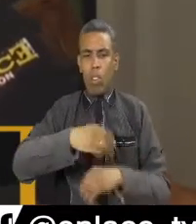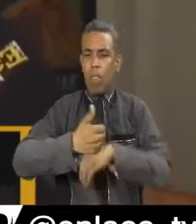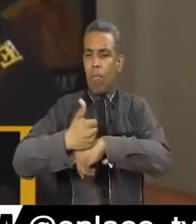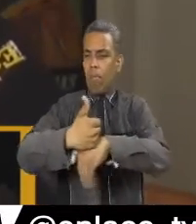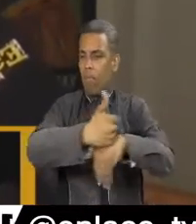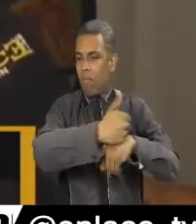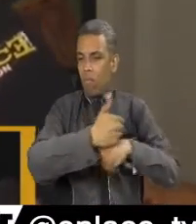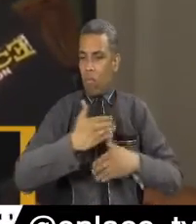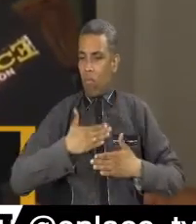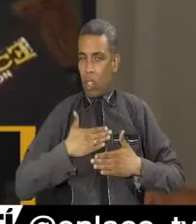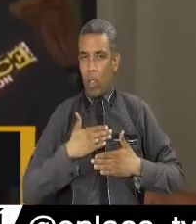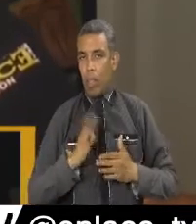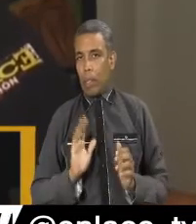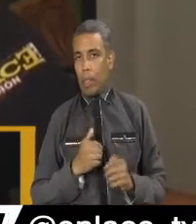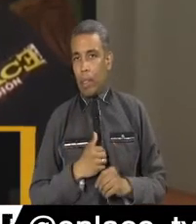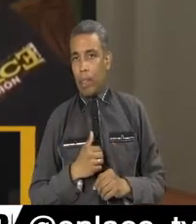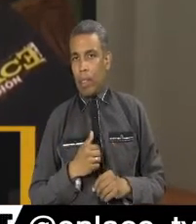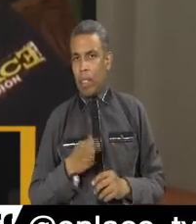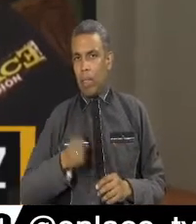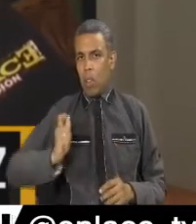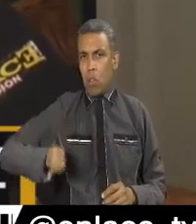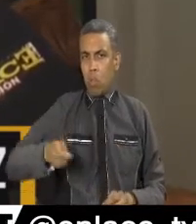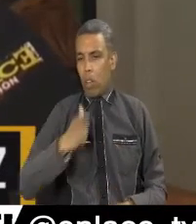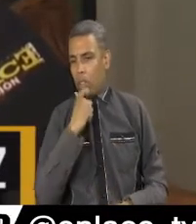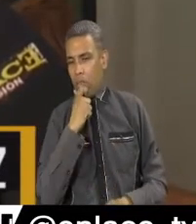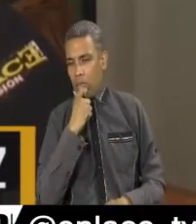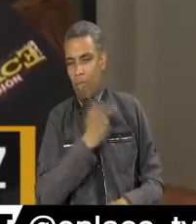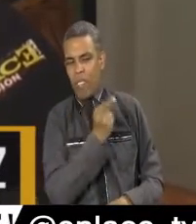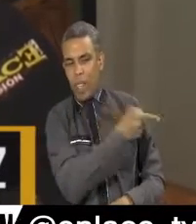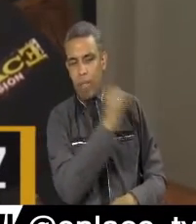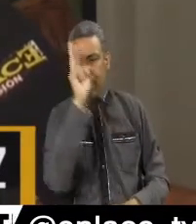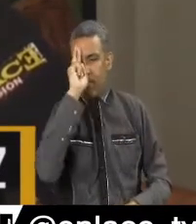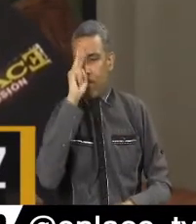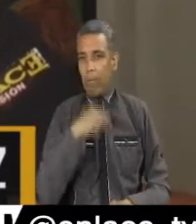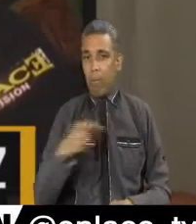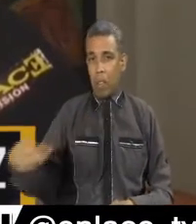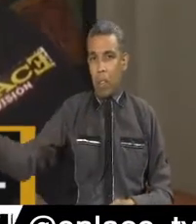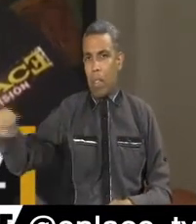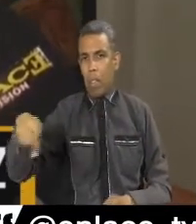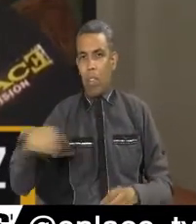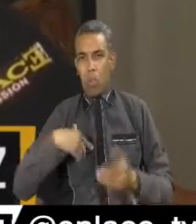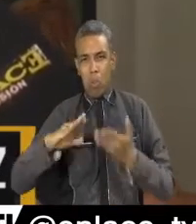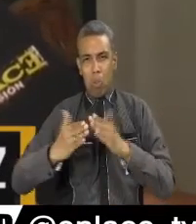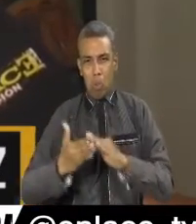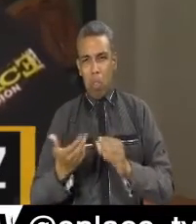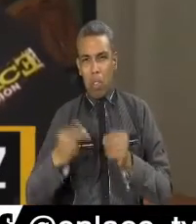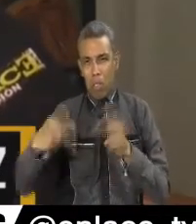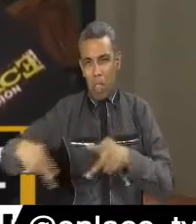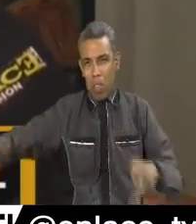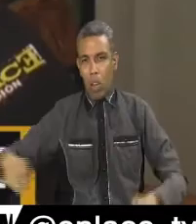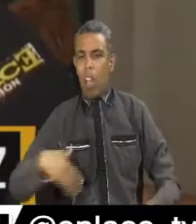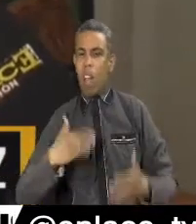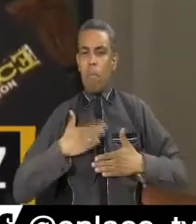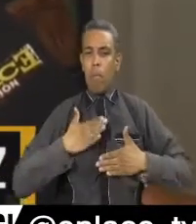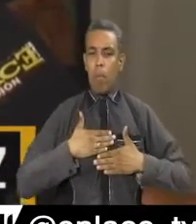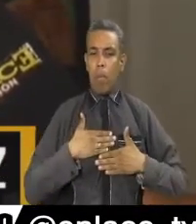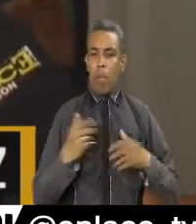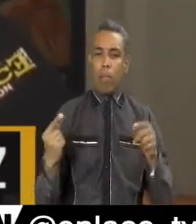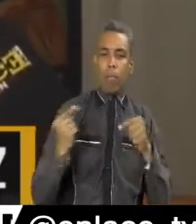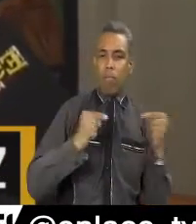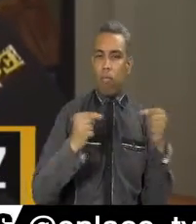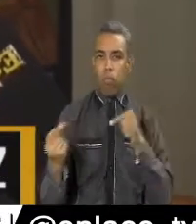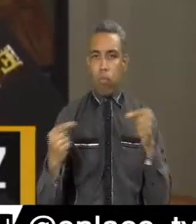competencia, negando todos los derechos de la defensa, violando todos los términos, haciendo